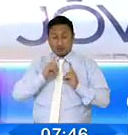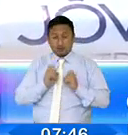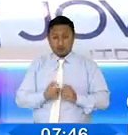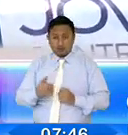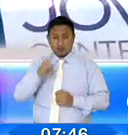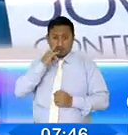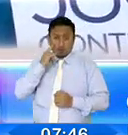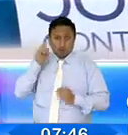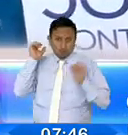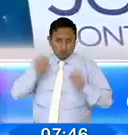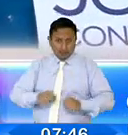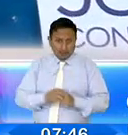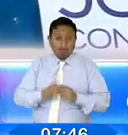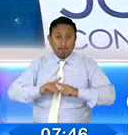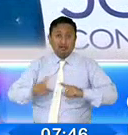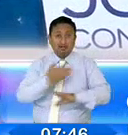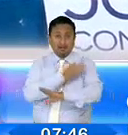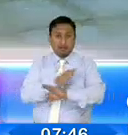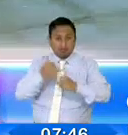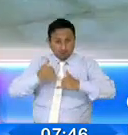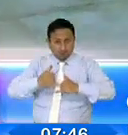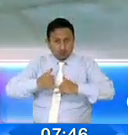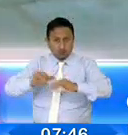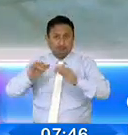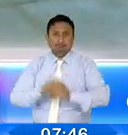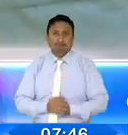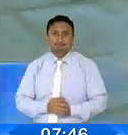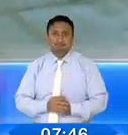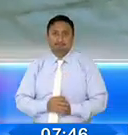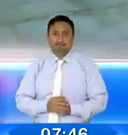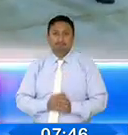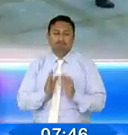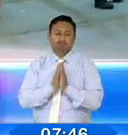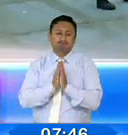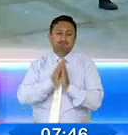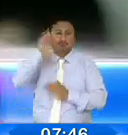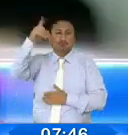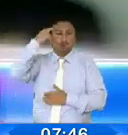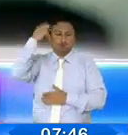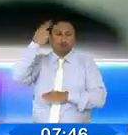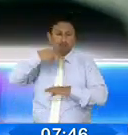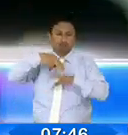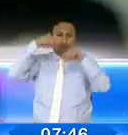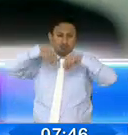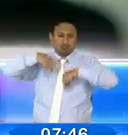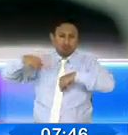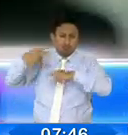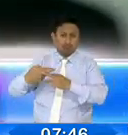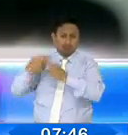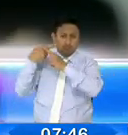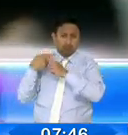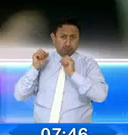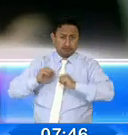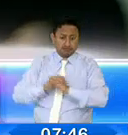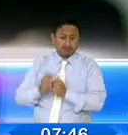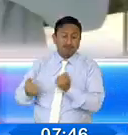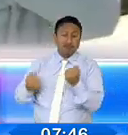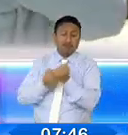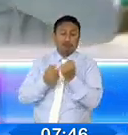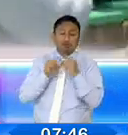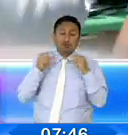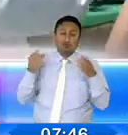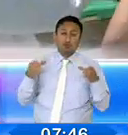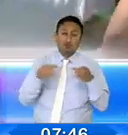no se abandonan los tratamientos. Un exhorto al gobierno nacional para hacer su parte en favor de esta parte tan sensible